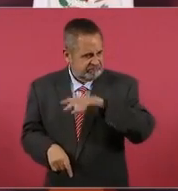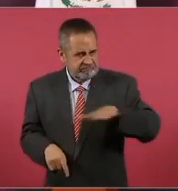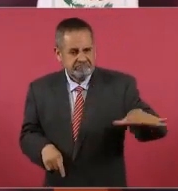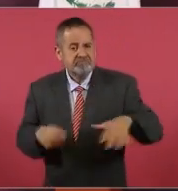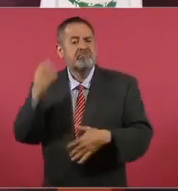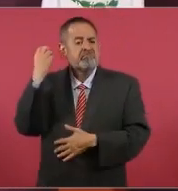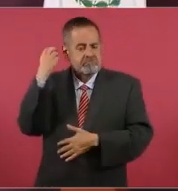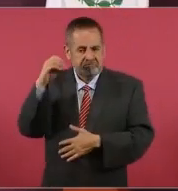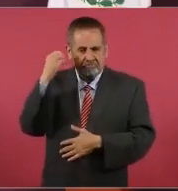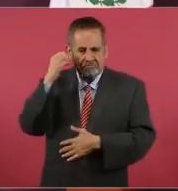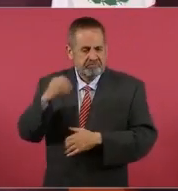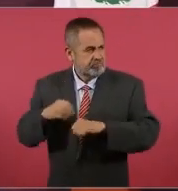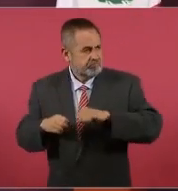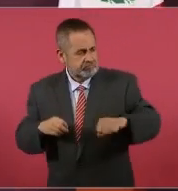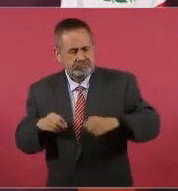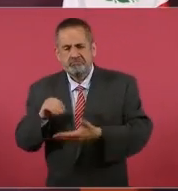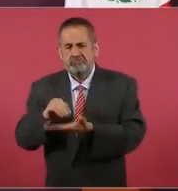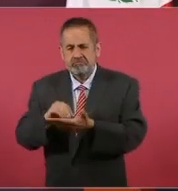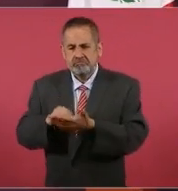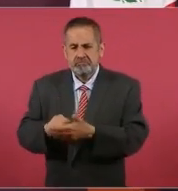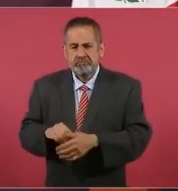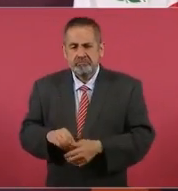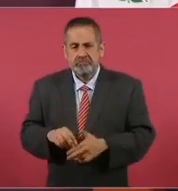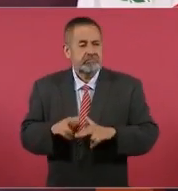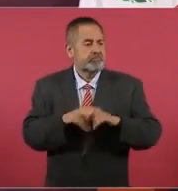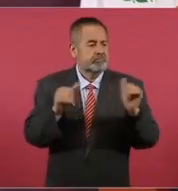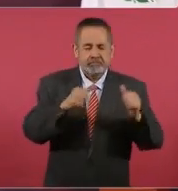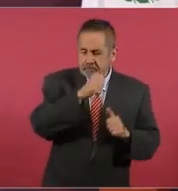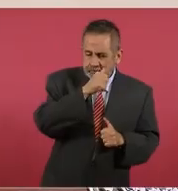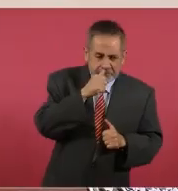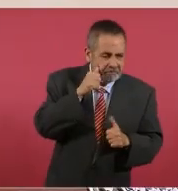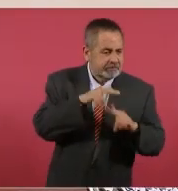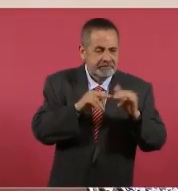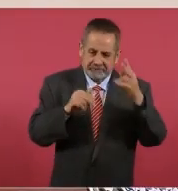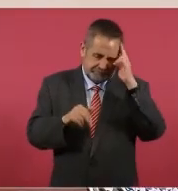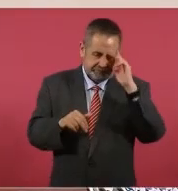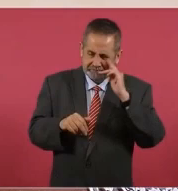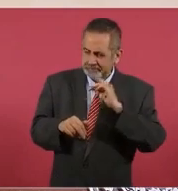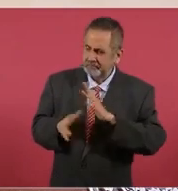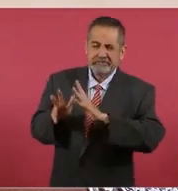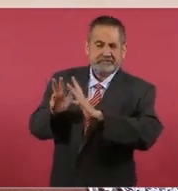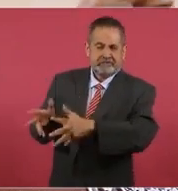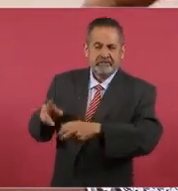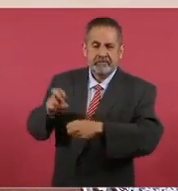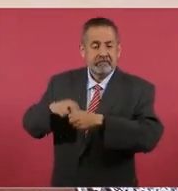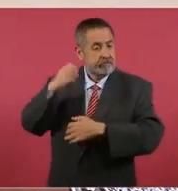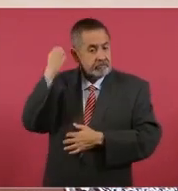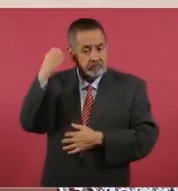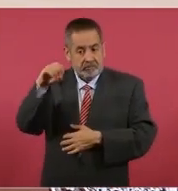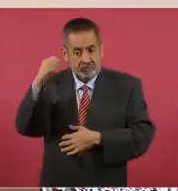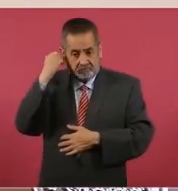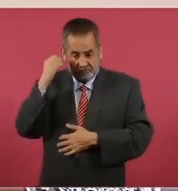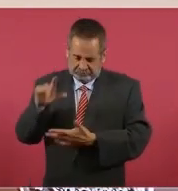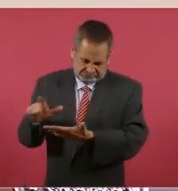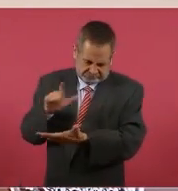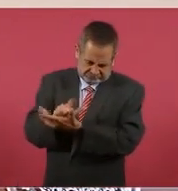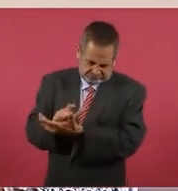ni el presidente Juárez ni Porfirio Díaz cambiar